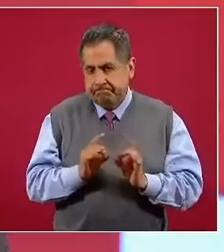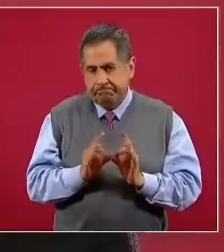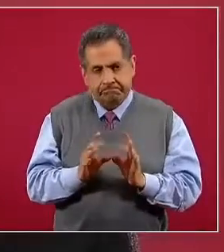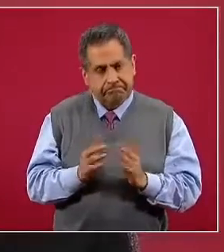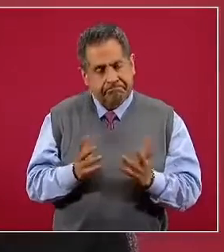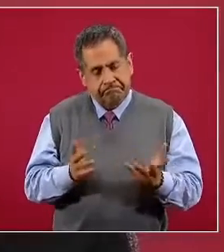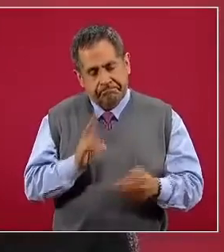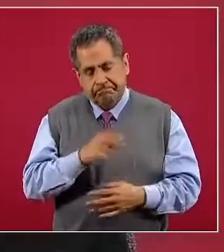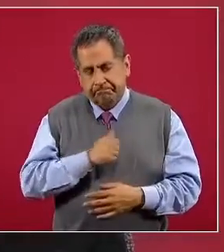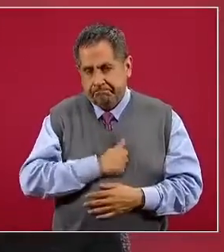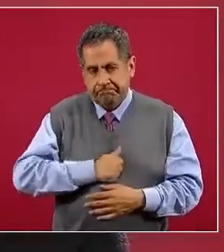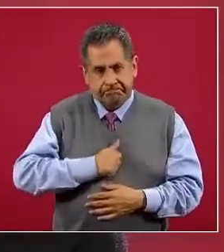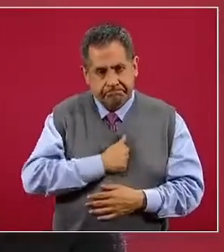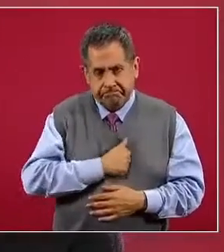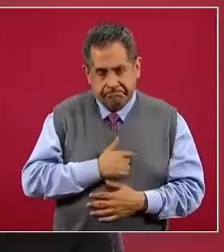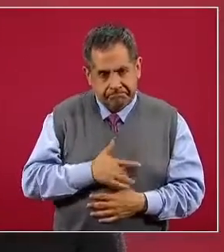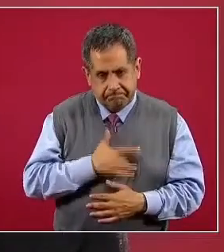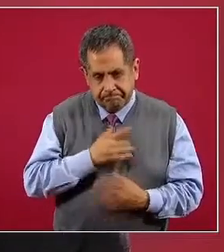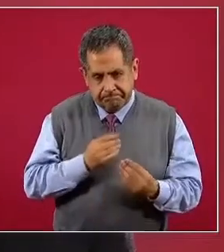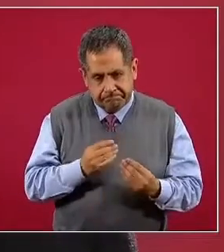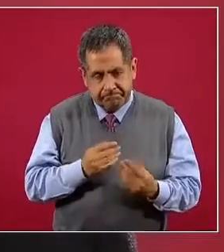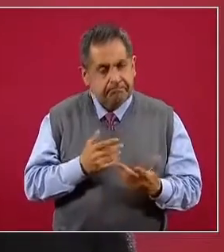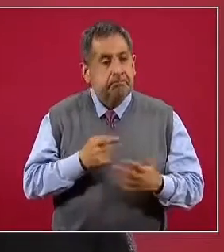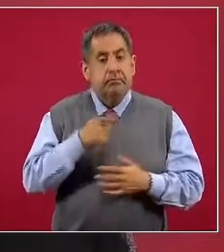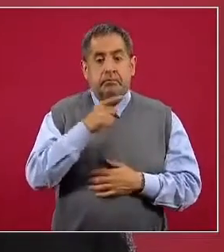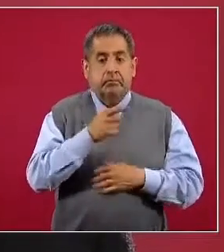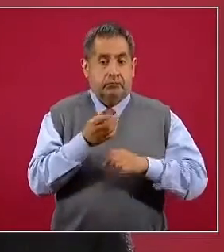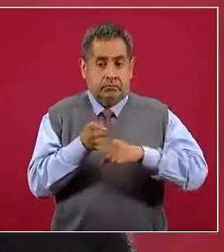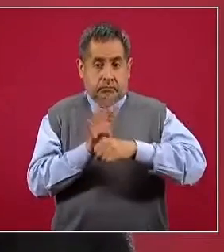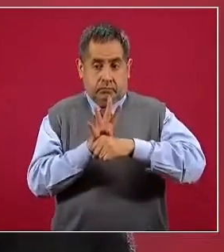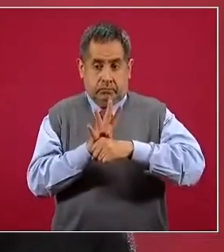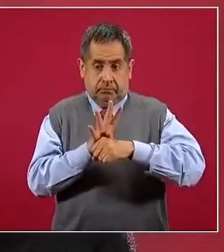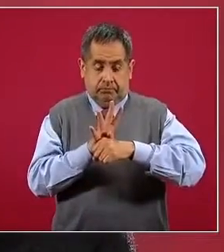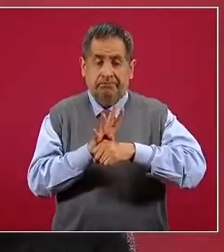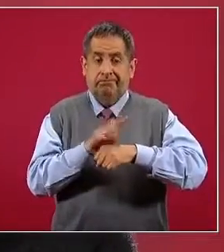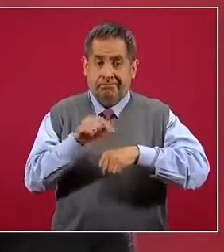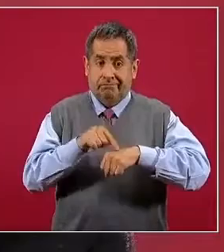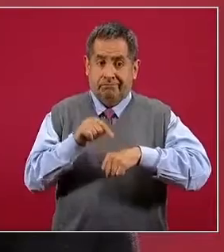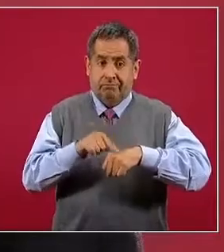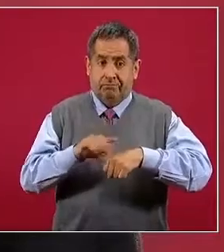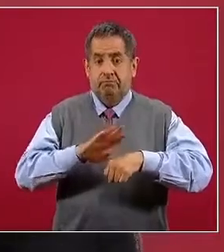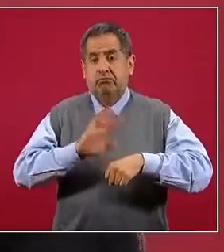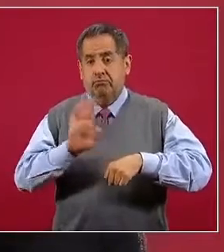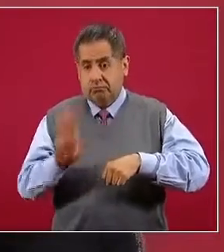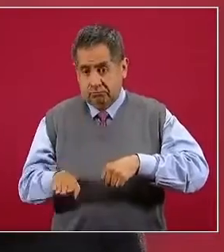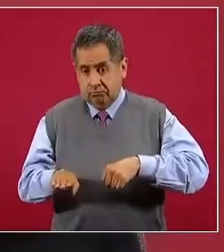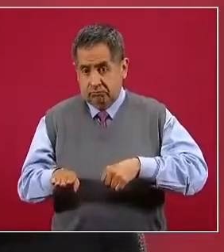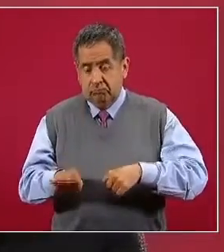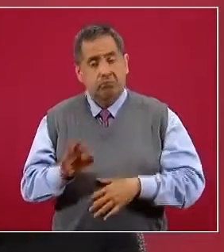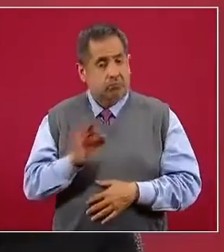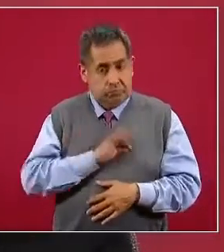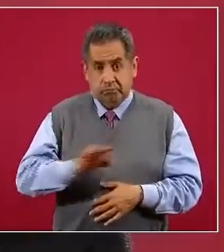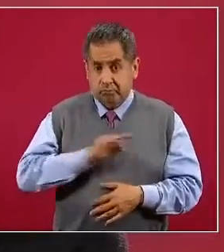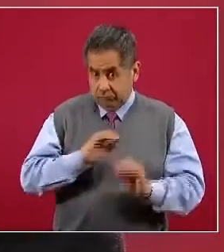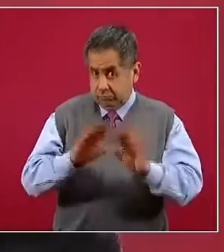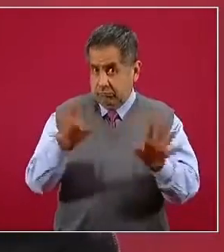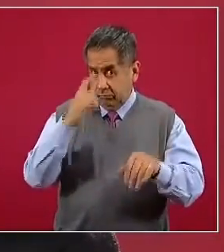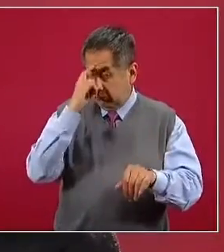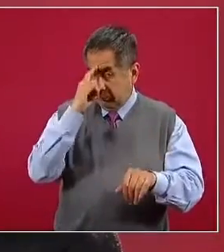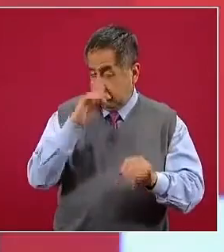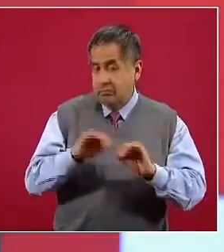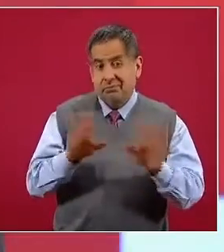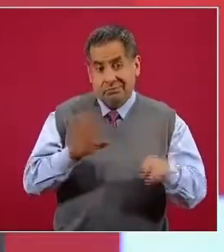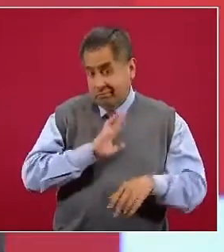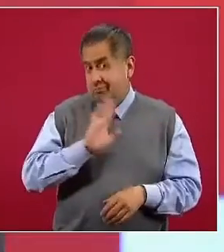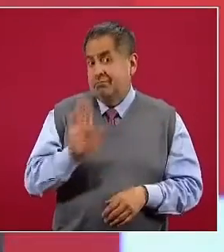y muy lamentablemente, COVID-19 es una enfermedad que puede causar la muerte, y hay que tenerlo perfectamente claro.